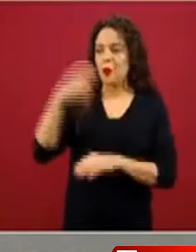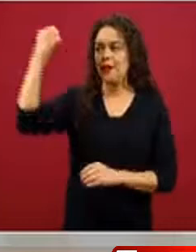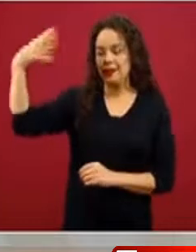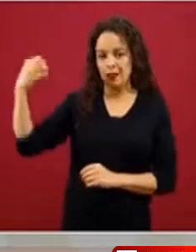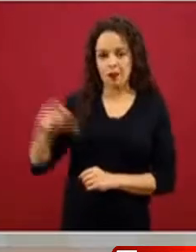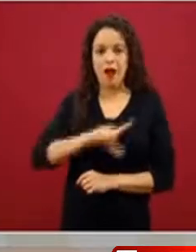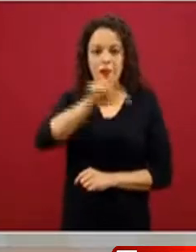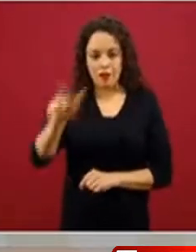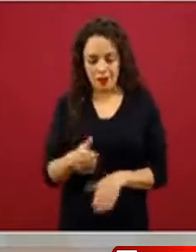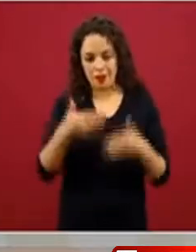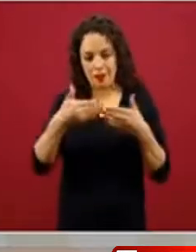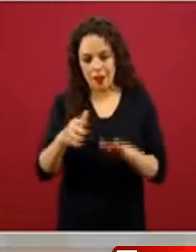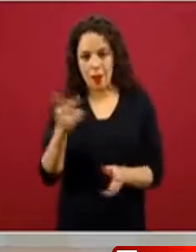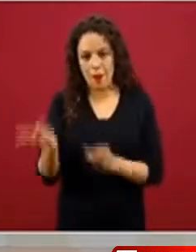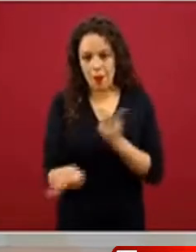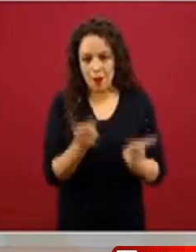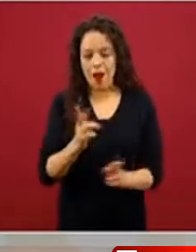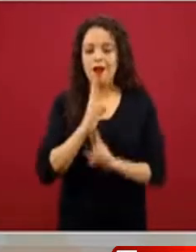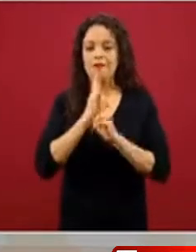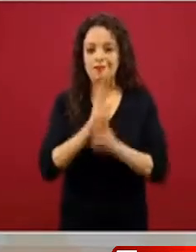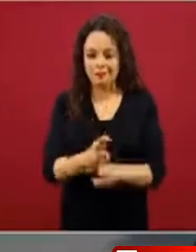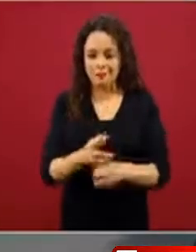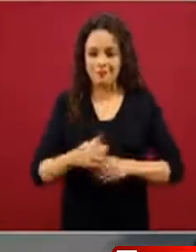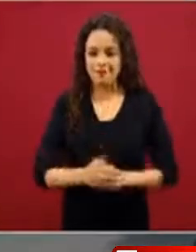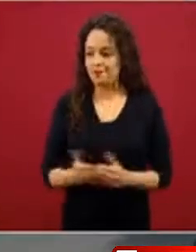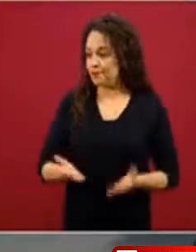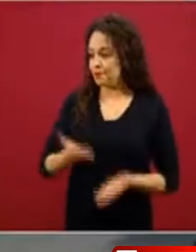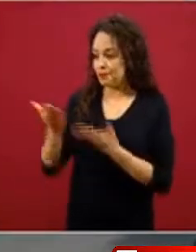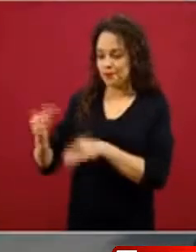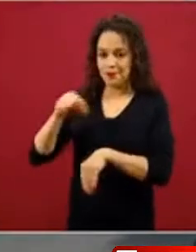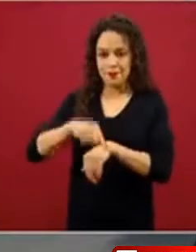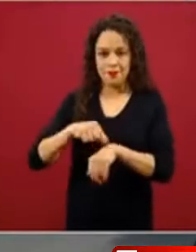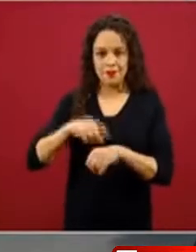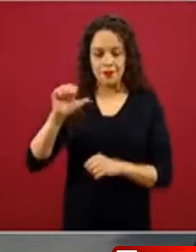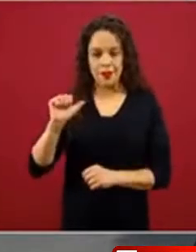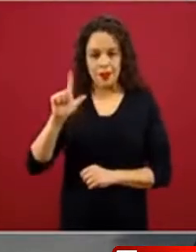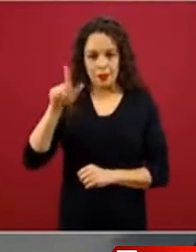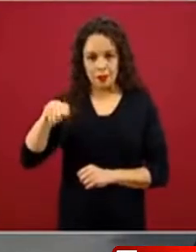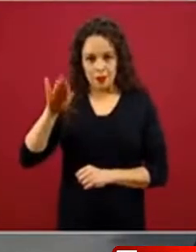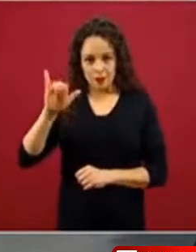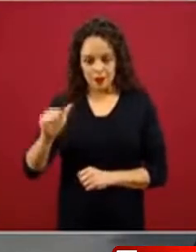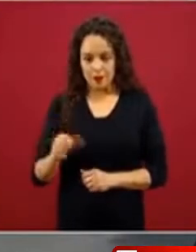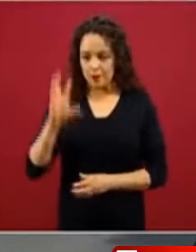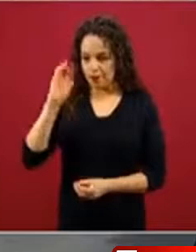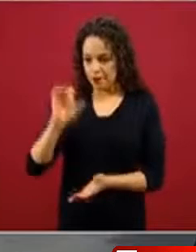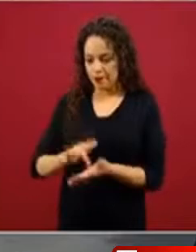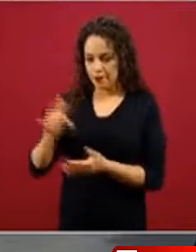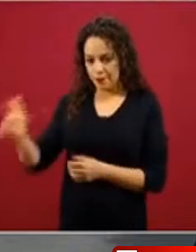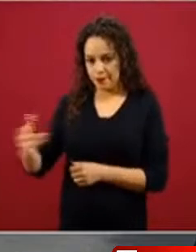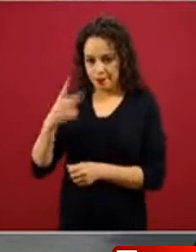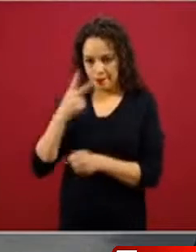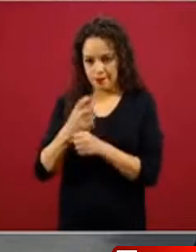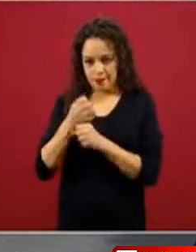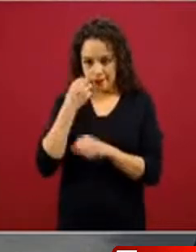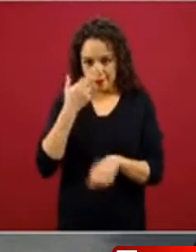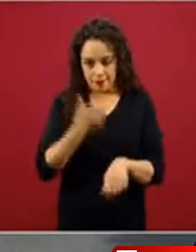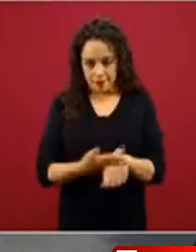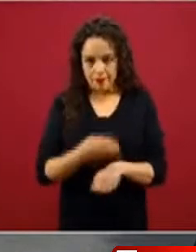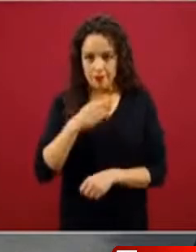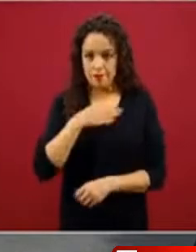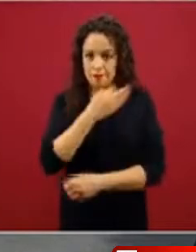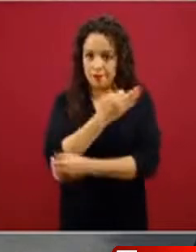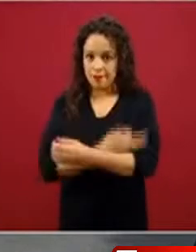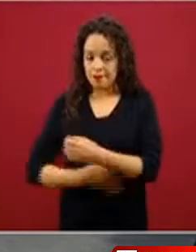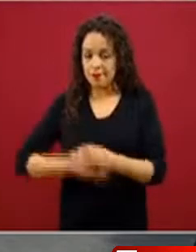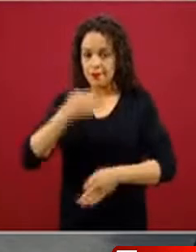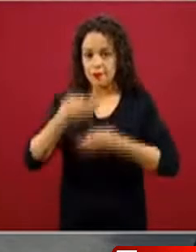preguntas y respuestas. Doctor Alomía, por favor. Muchas gracias, señor secretario. Muy buenas tardes con